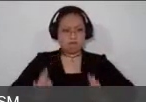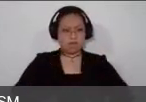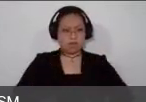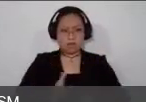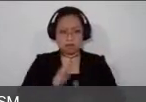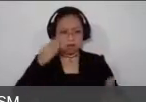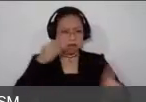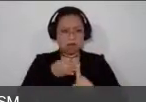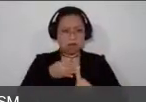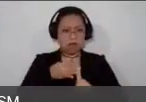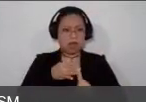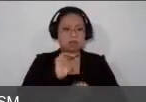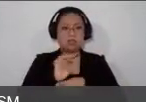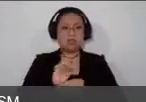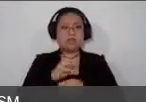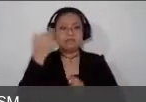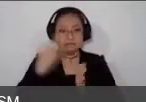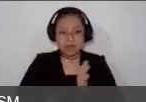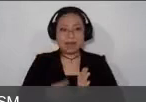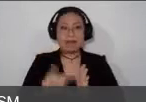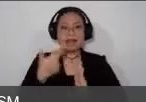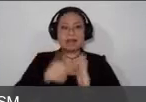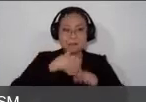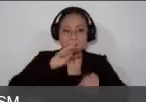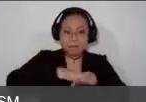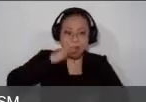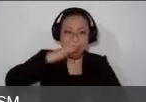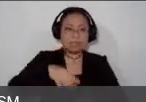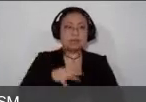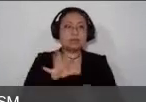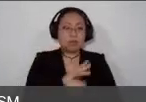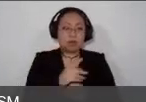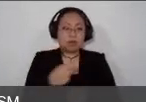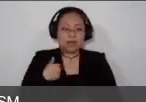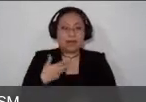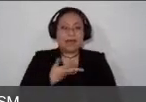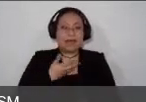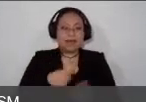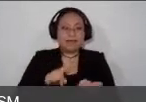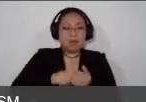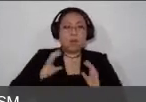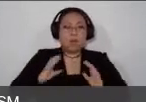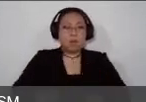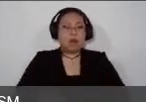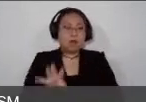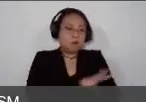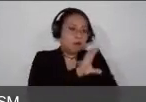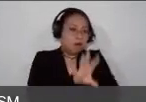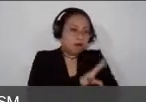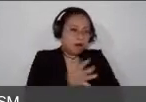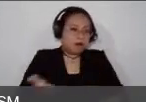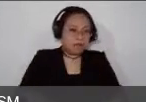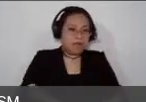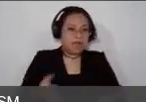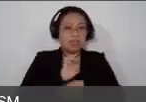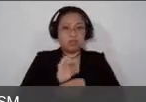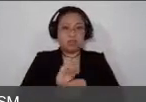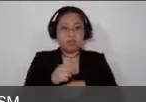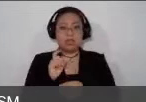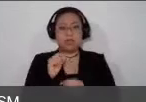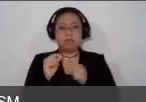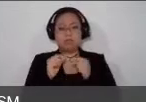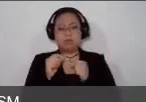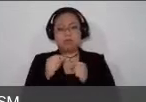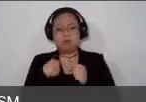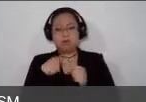vuelva a ocurrir somos sistemas eléctricos y salir a por otro lado con lo cual a mí el descubrimiento del ser fue